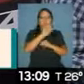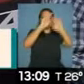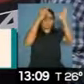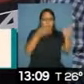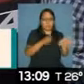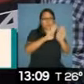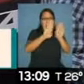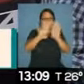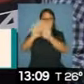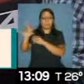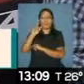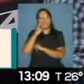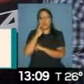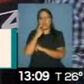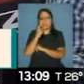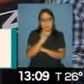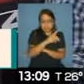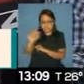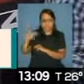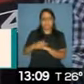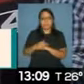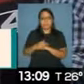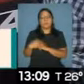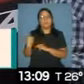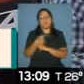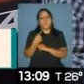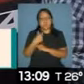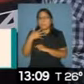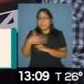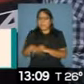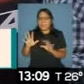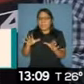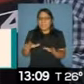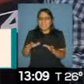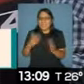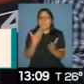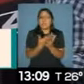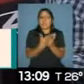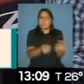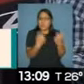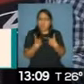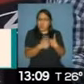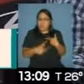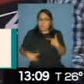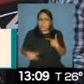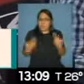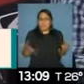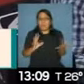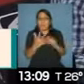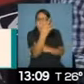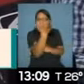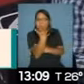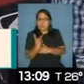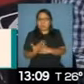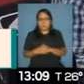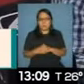de los municipios, entendiendo que es realmente insuficiente la propuesta que ha hecho el gobierno, que